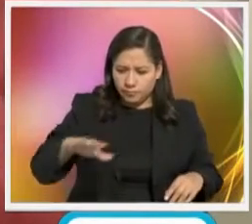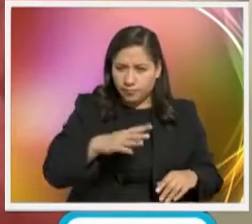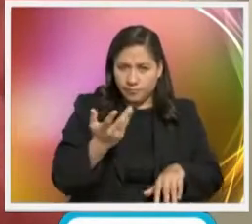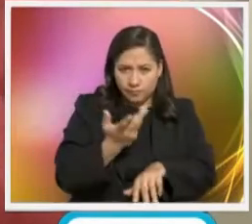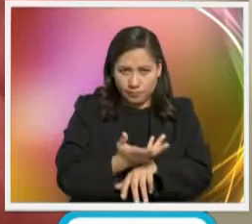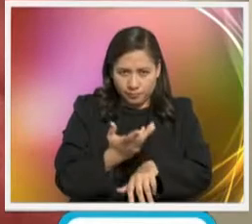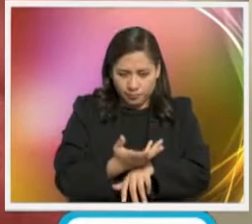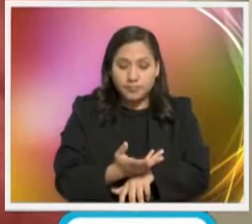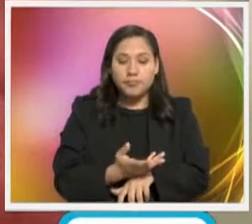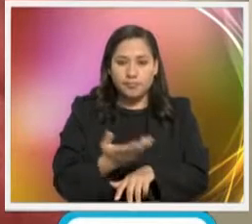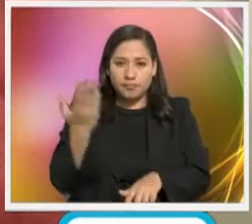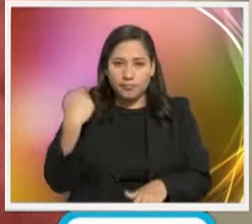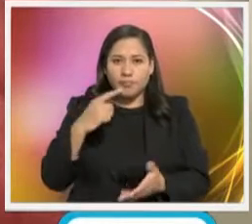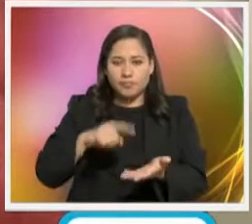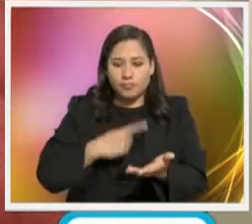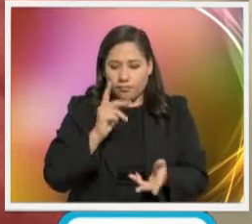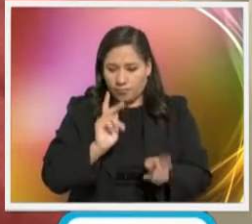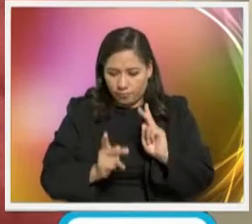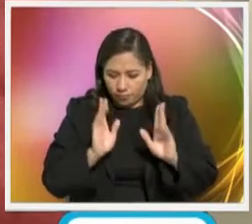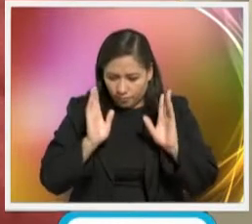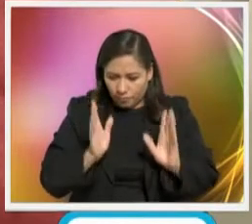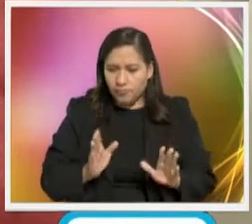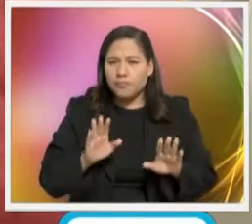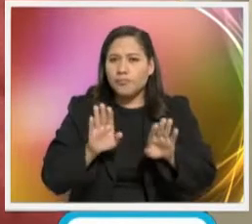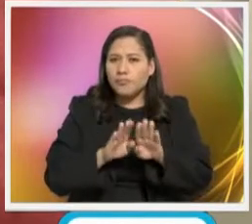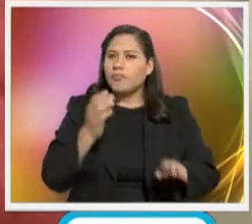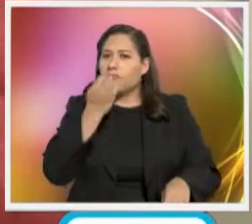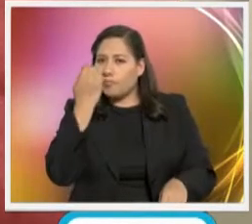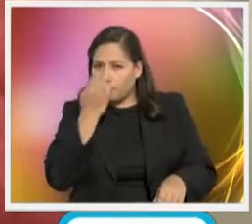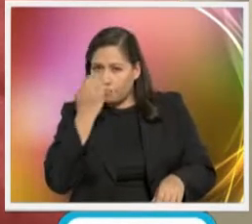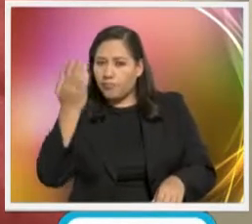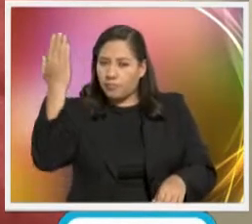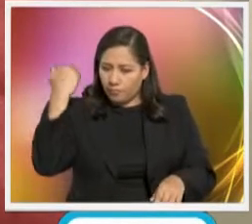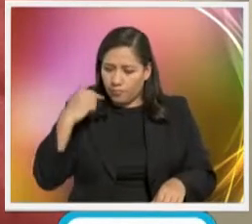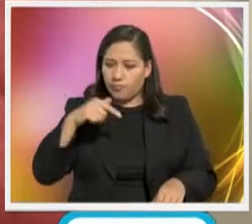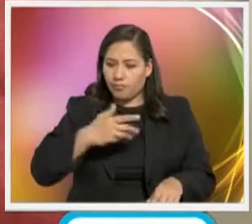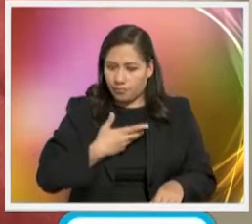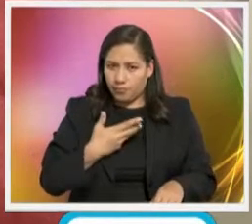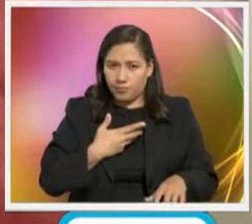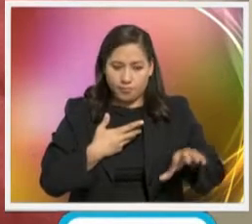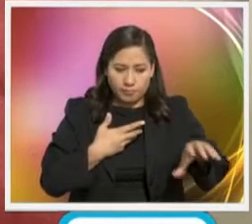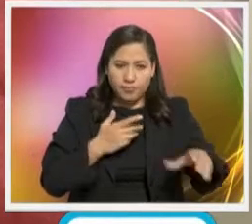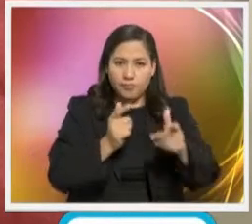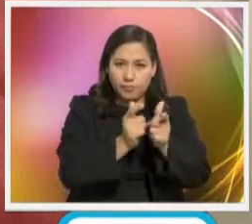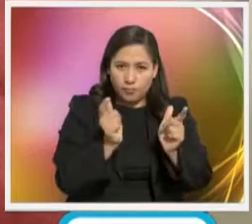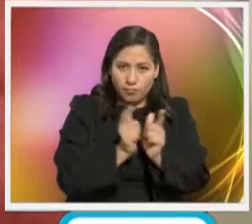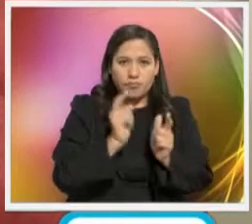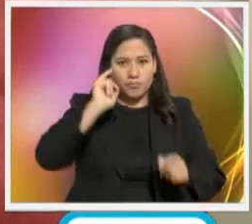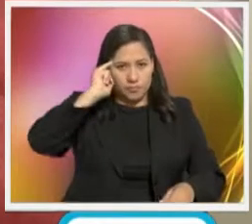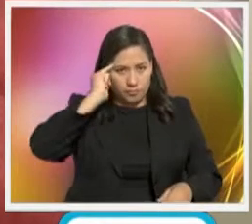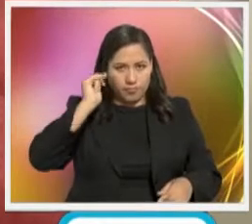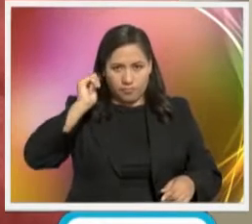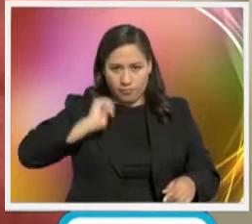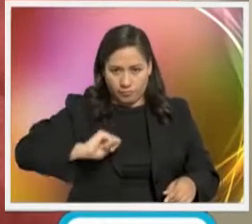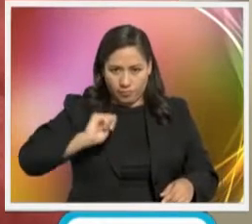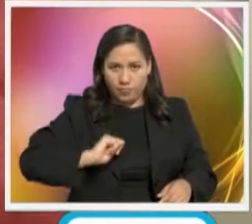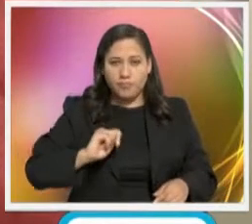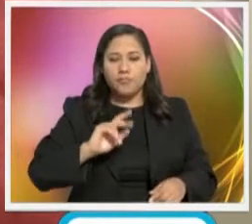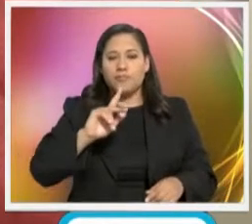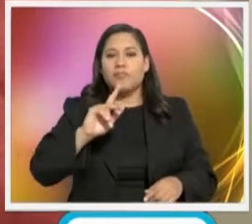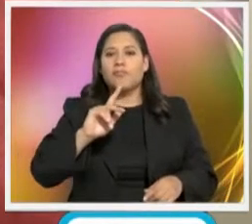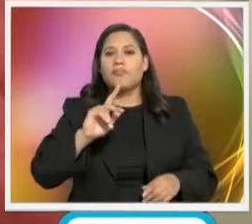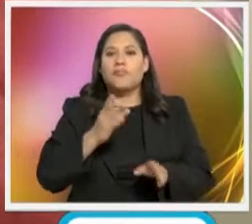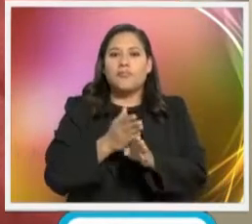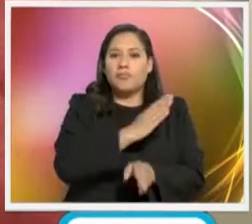hemos platicado alguna vez, platicamos aquí de las escuelas que existían entre los grupos prehispánicos, ¿no?